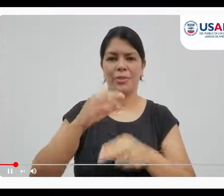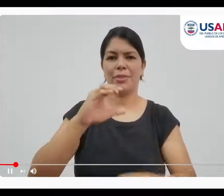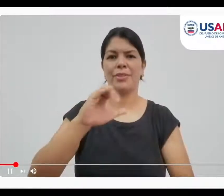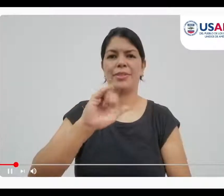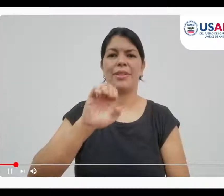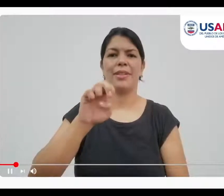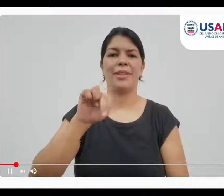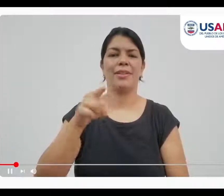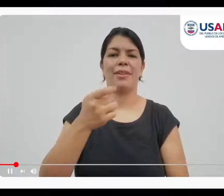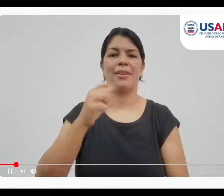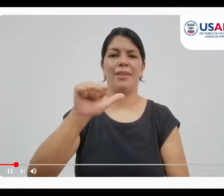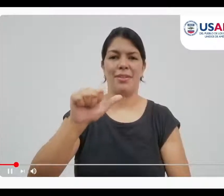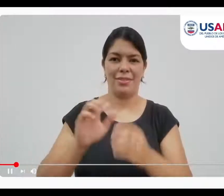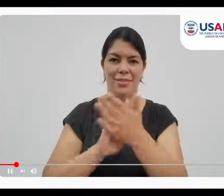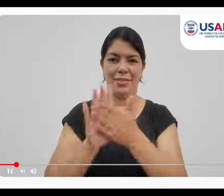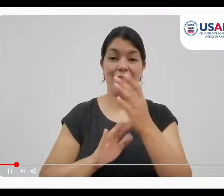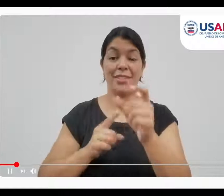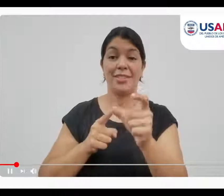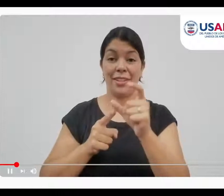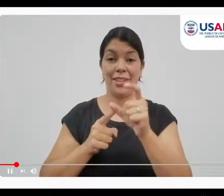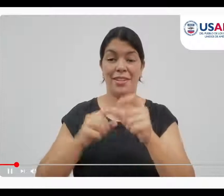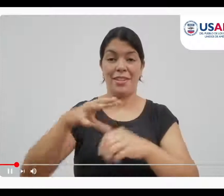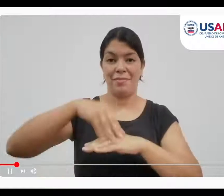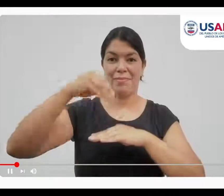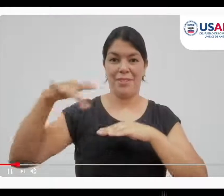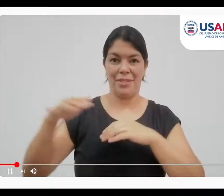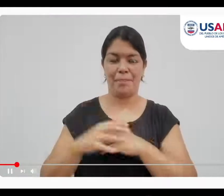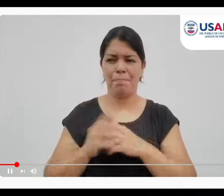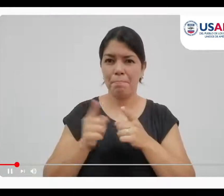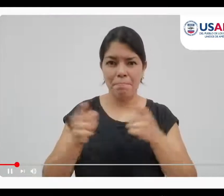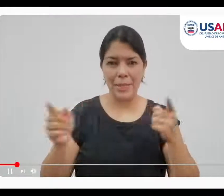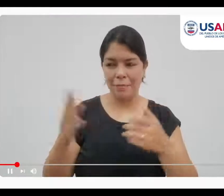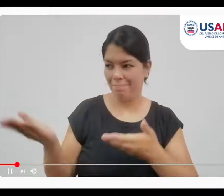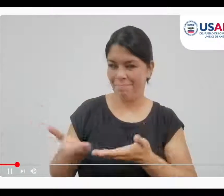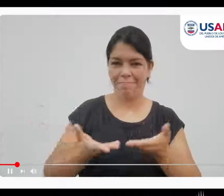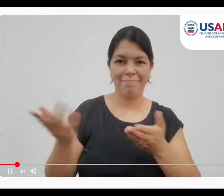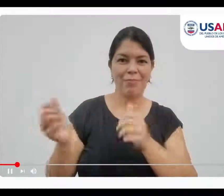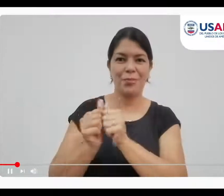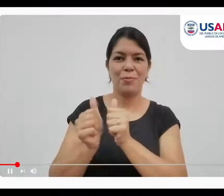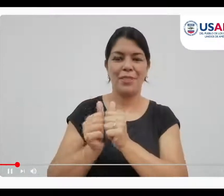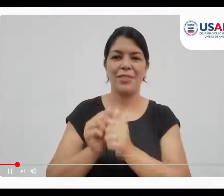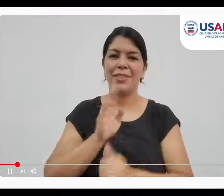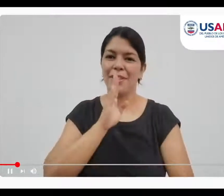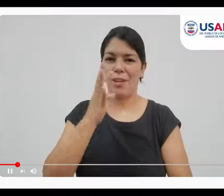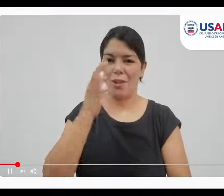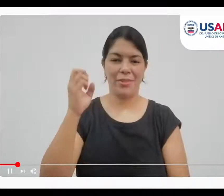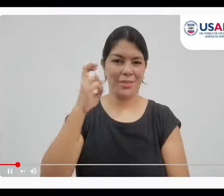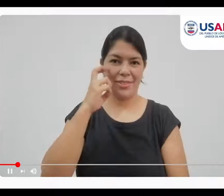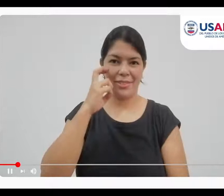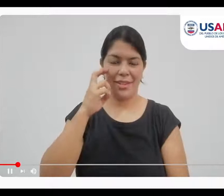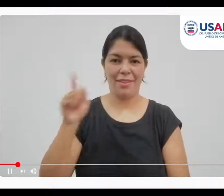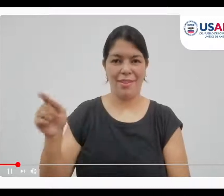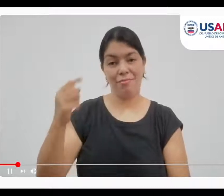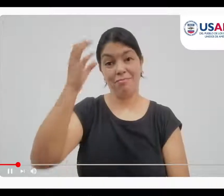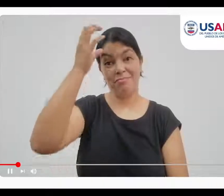Ciénaga Magdalena. Pero para que entendamos un poco más acerca del tema, saludemos a mi compañero y consultor en políticas públicas, César